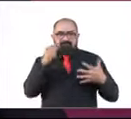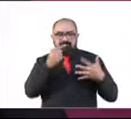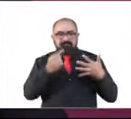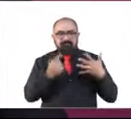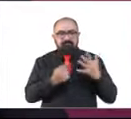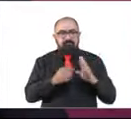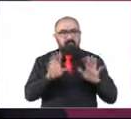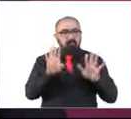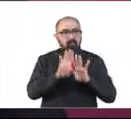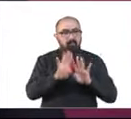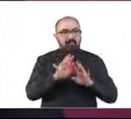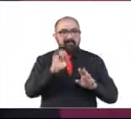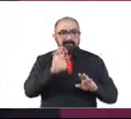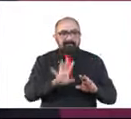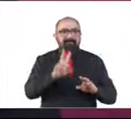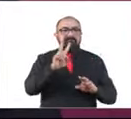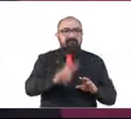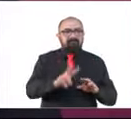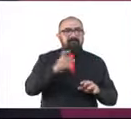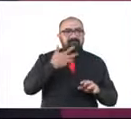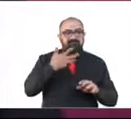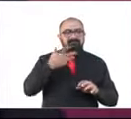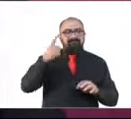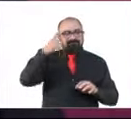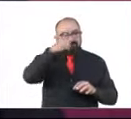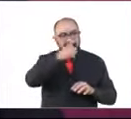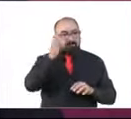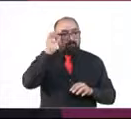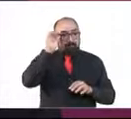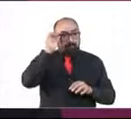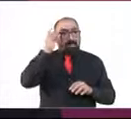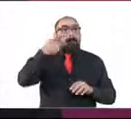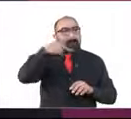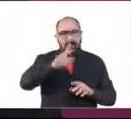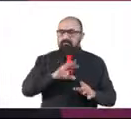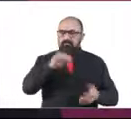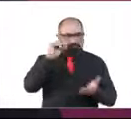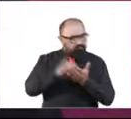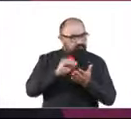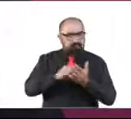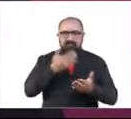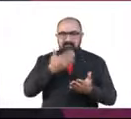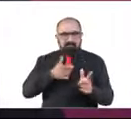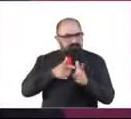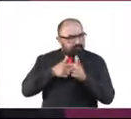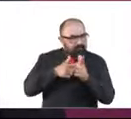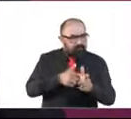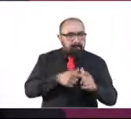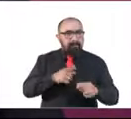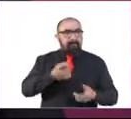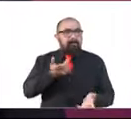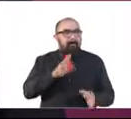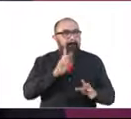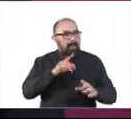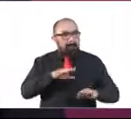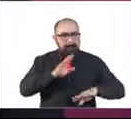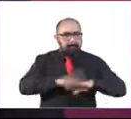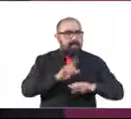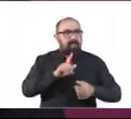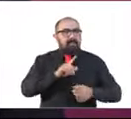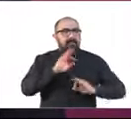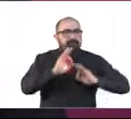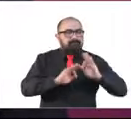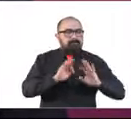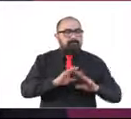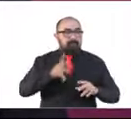que tiene retos, pero que va en el sentido hacia donde tenemos que ir. En el futuro tenemos que pensar